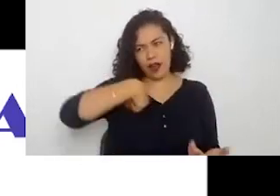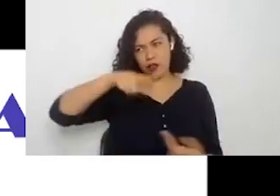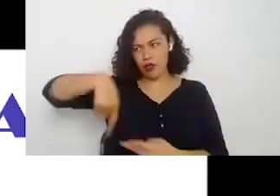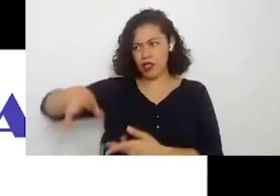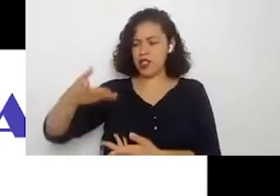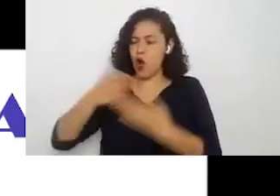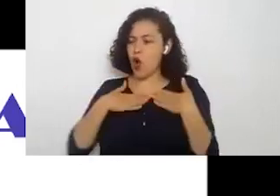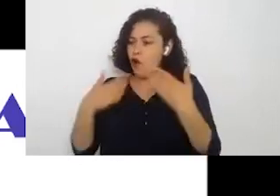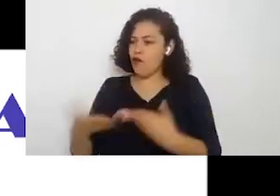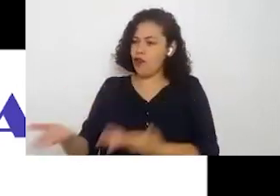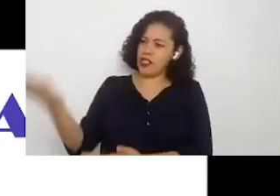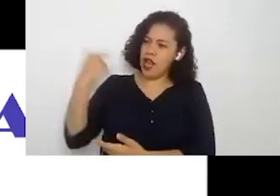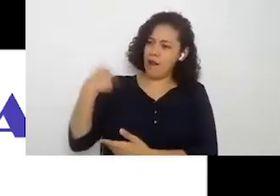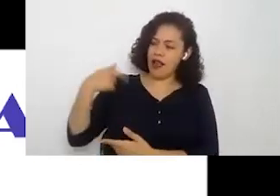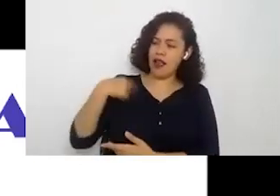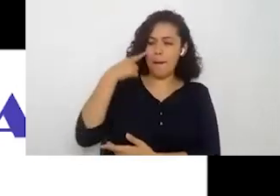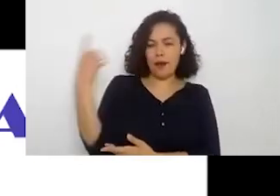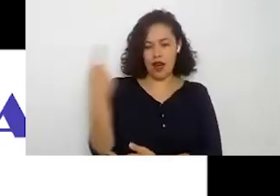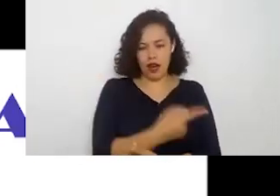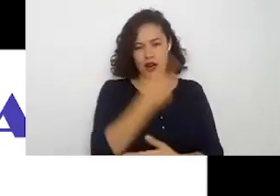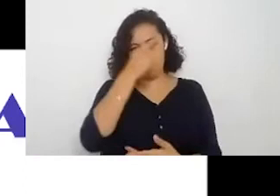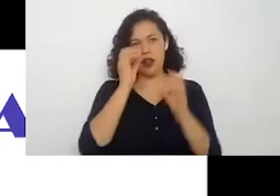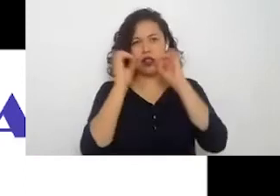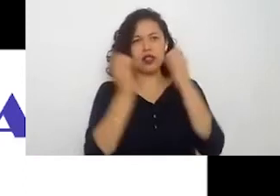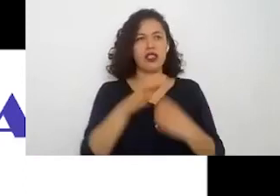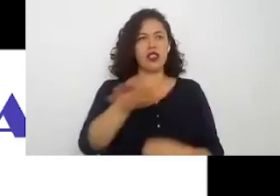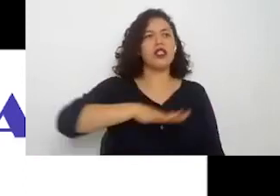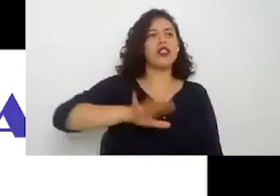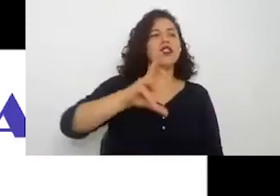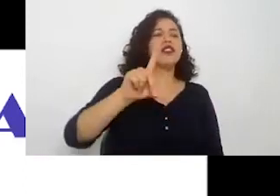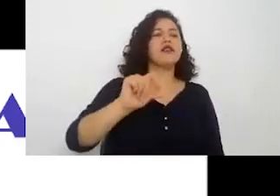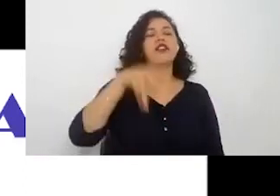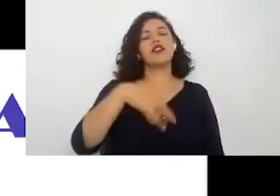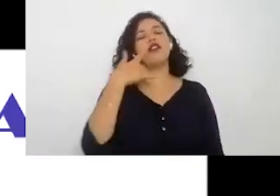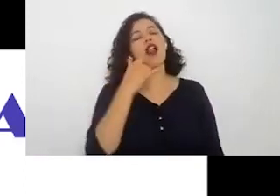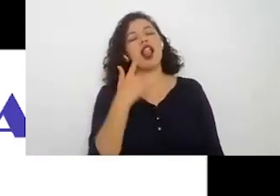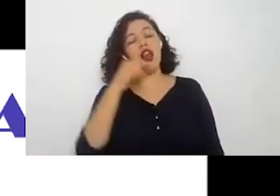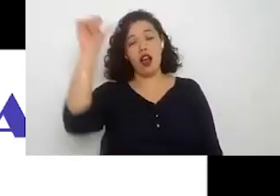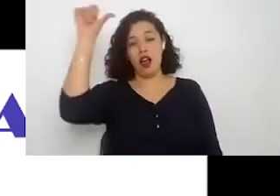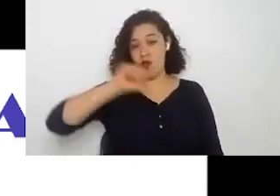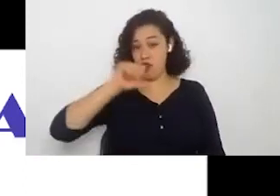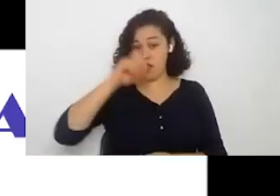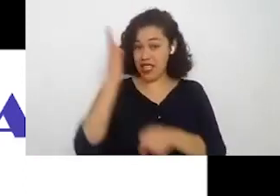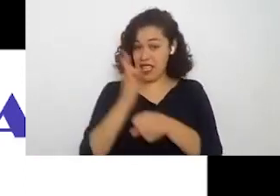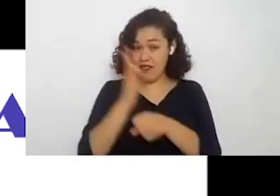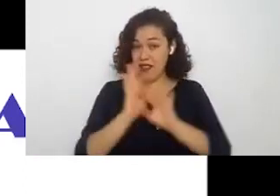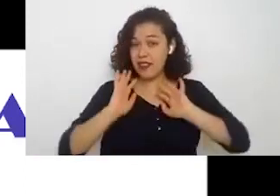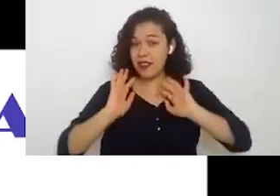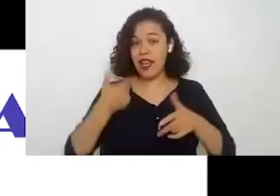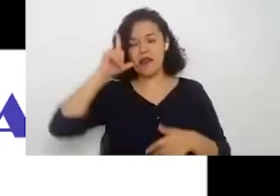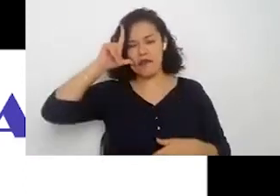recuperar la credibilidad de las organizaciones de la sociedad civil es un reto para hoy mismo, ¿verdad? Y para